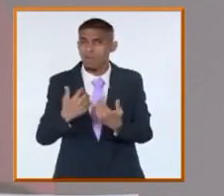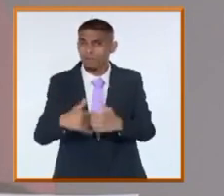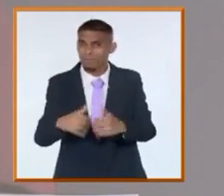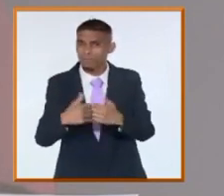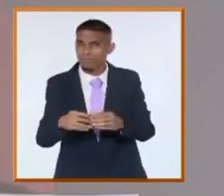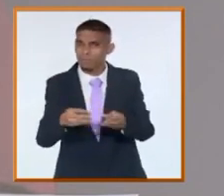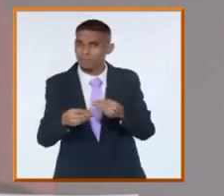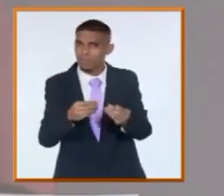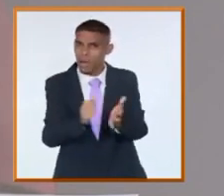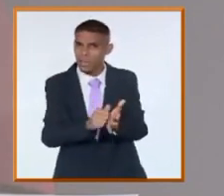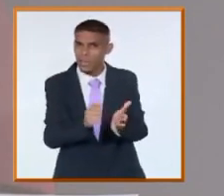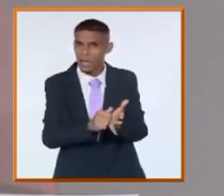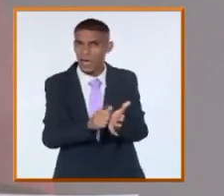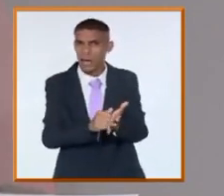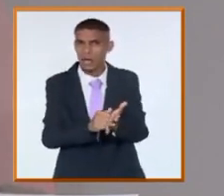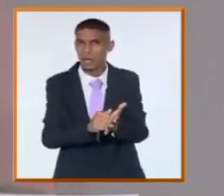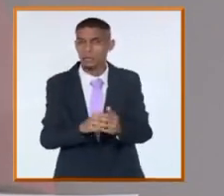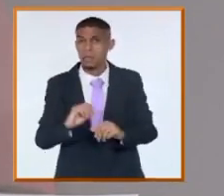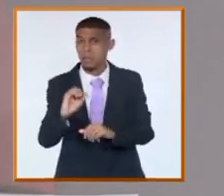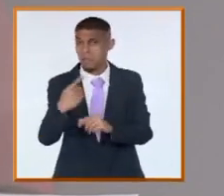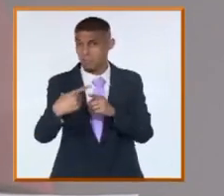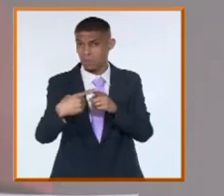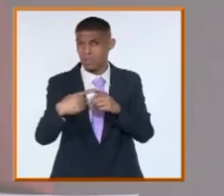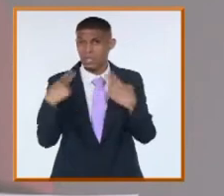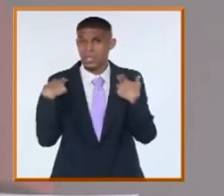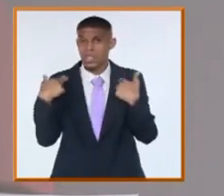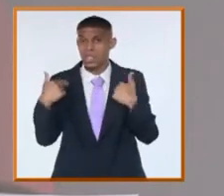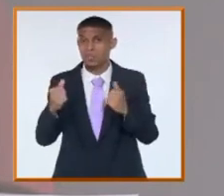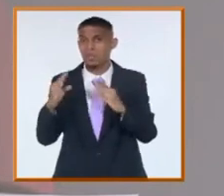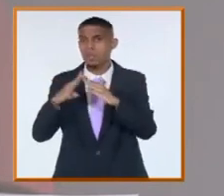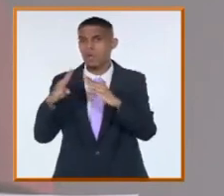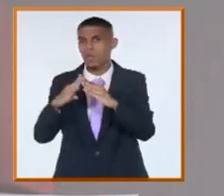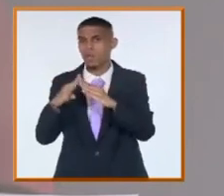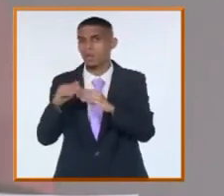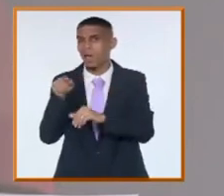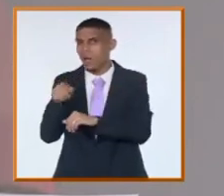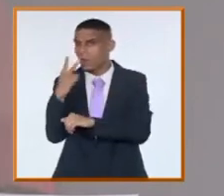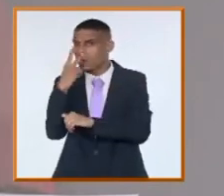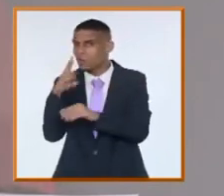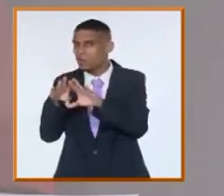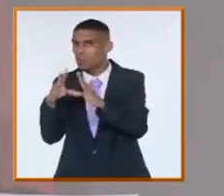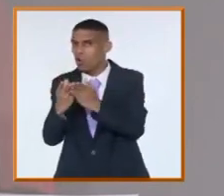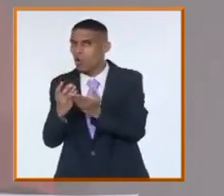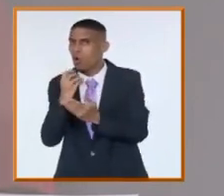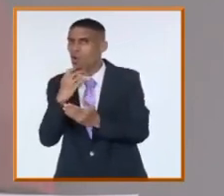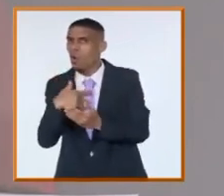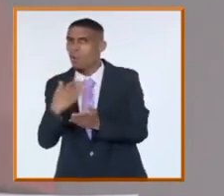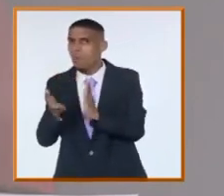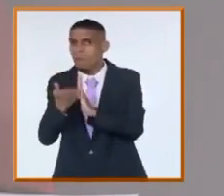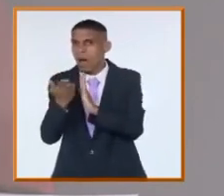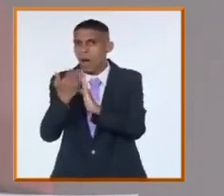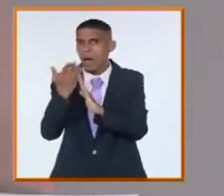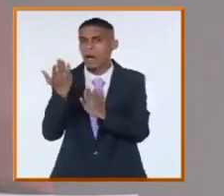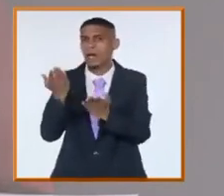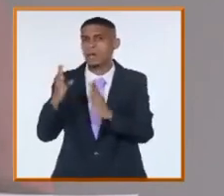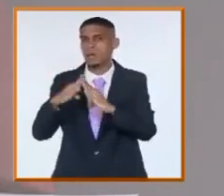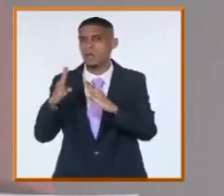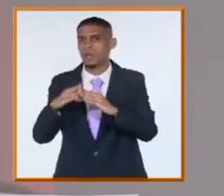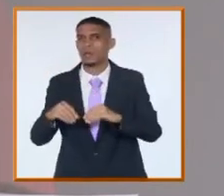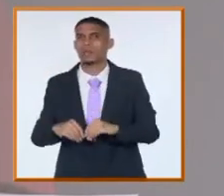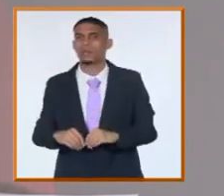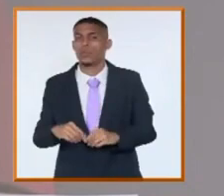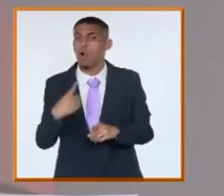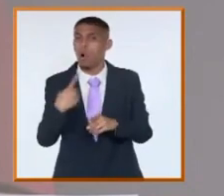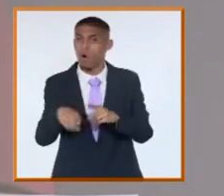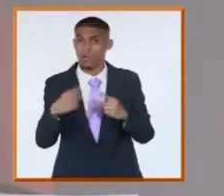una dirección de vivienda que lleva toda la parte de la vivienda y el desarrollo del fondo habitacional del país y una